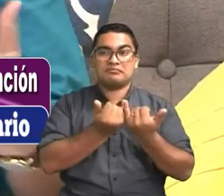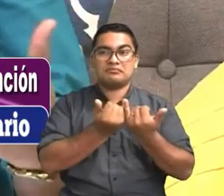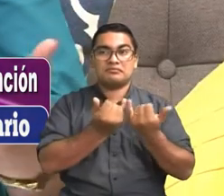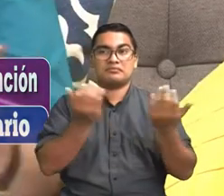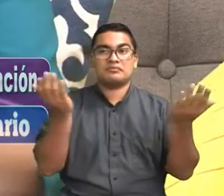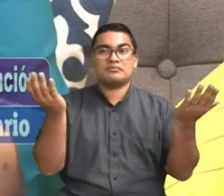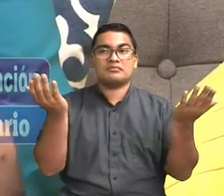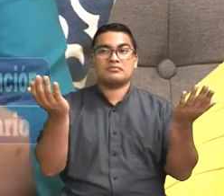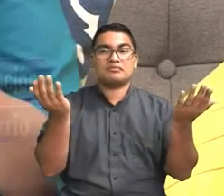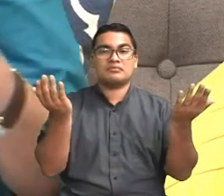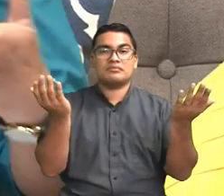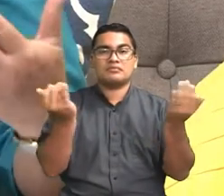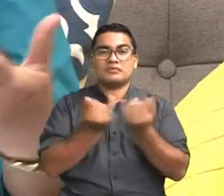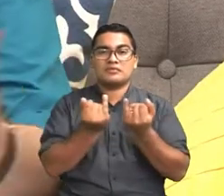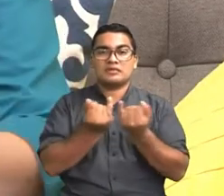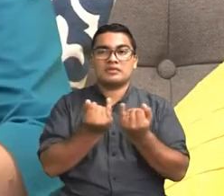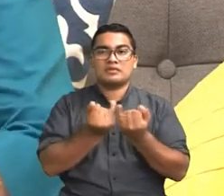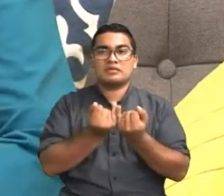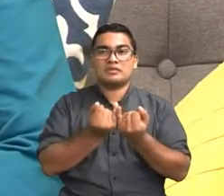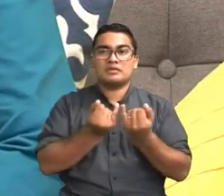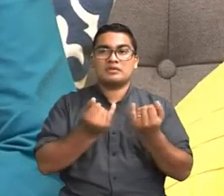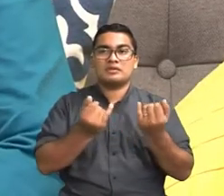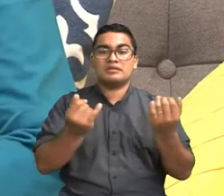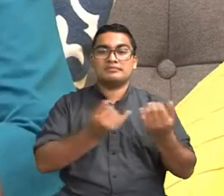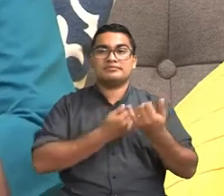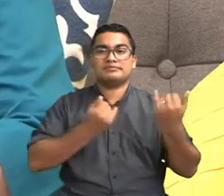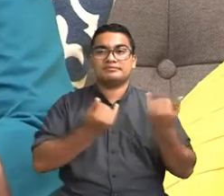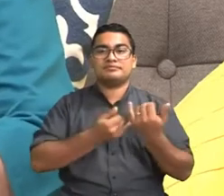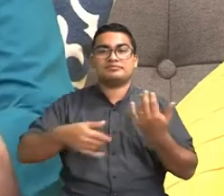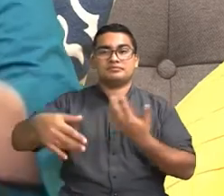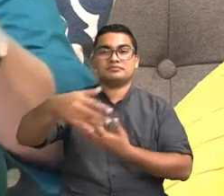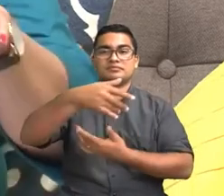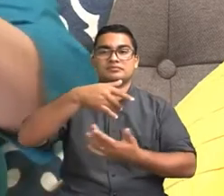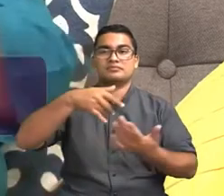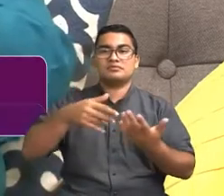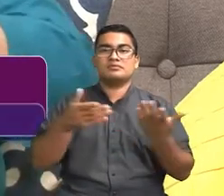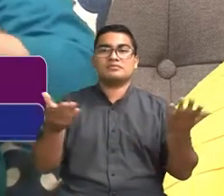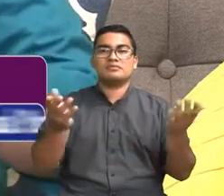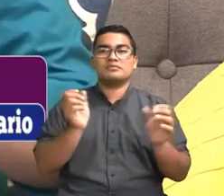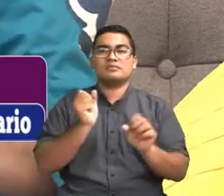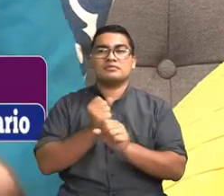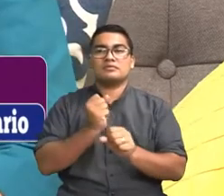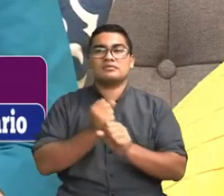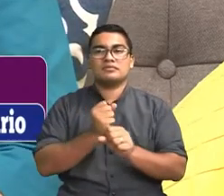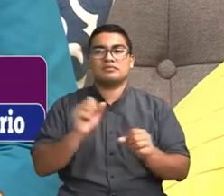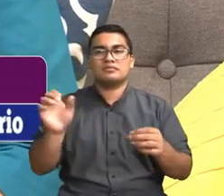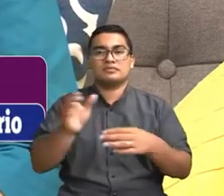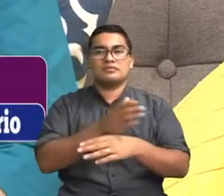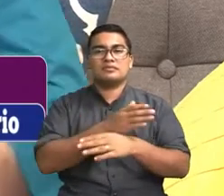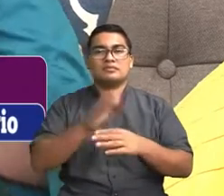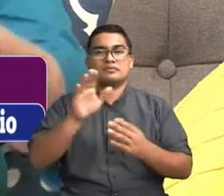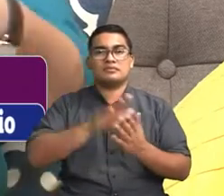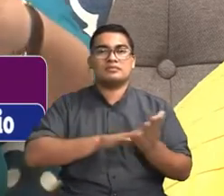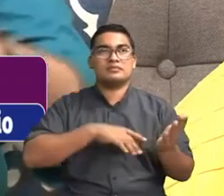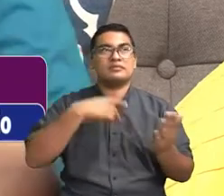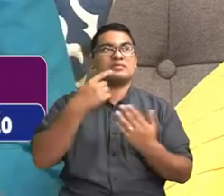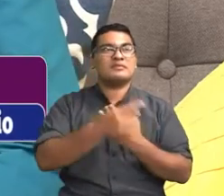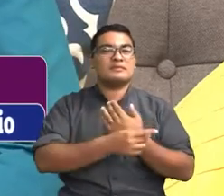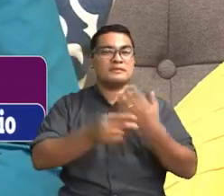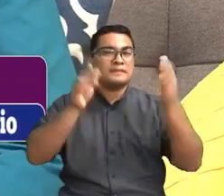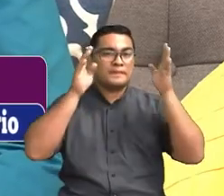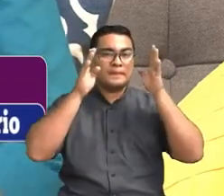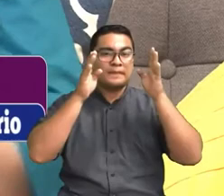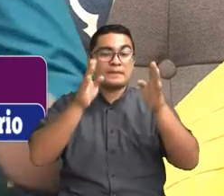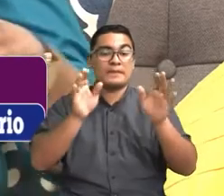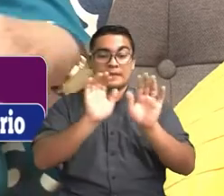de la relaciones entre todas las instituciones para trabajar desde los distintos programas, la atención y el acompañamiento a